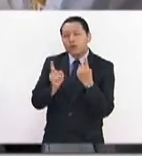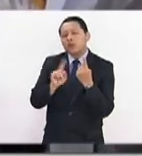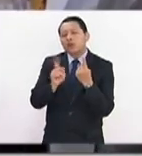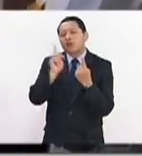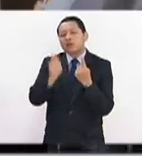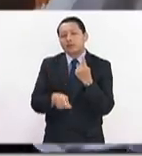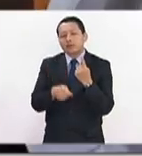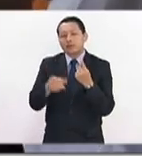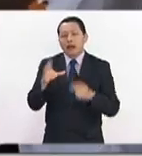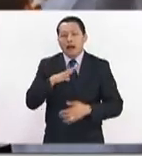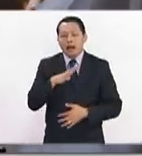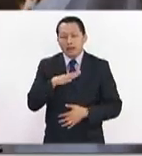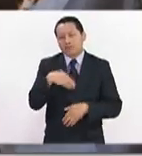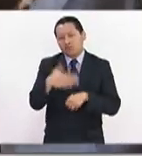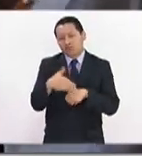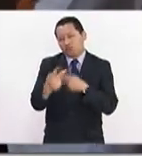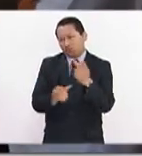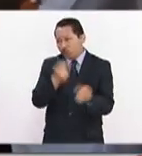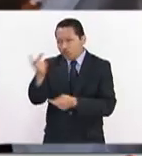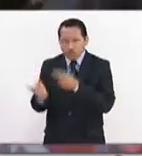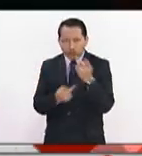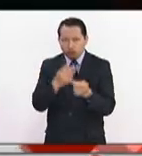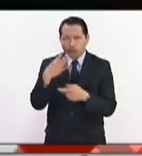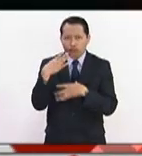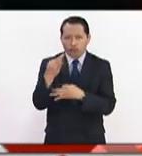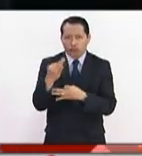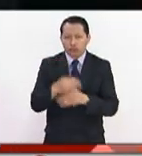elegido mediante una encuesta.